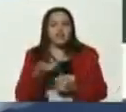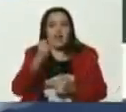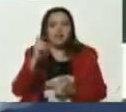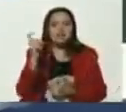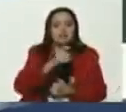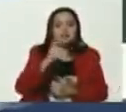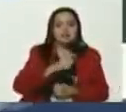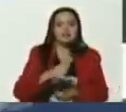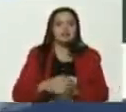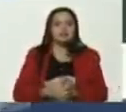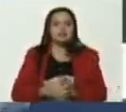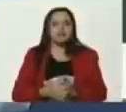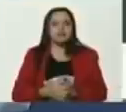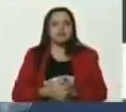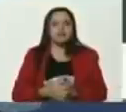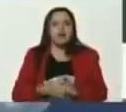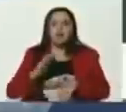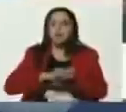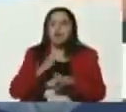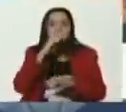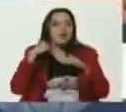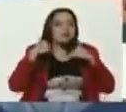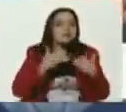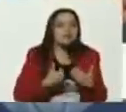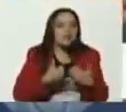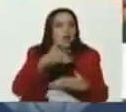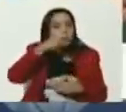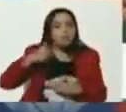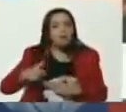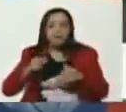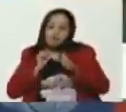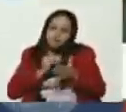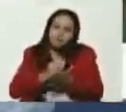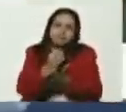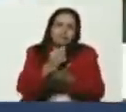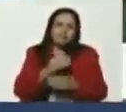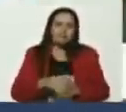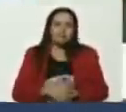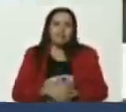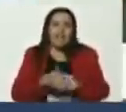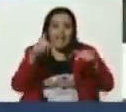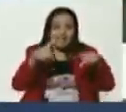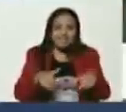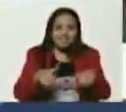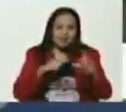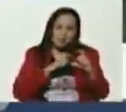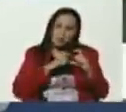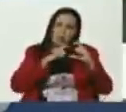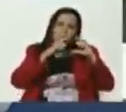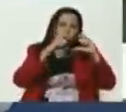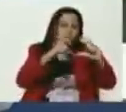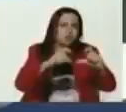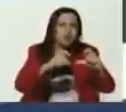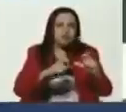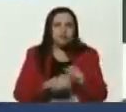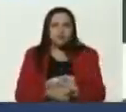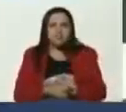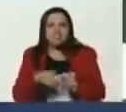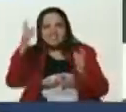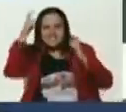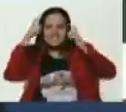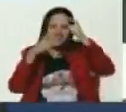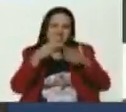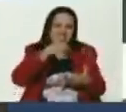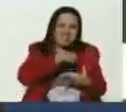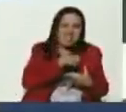necesarias. Porque no nos vamos a rendir. Este pueblo no se rinde. Y quiero desde aquí, desde mi corazón de chavista,